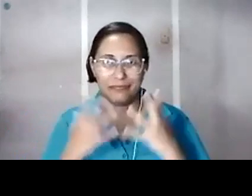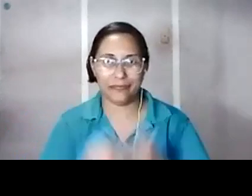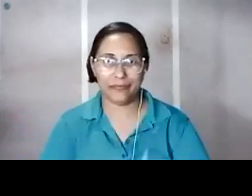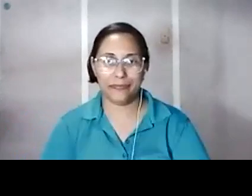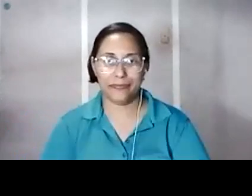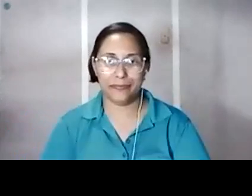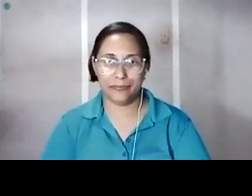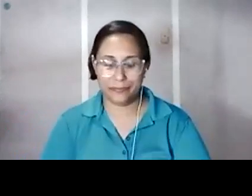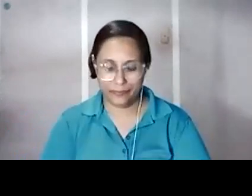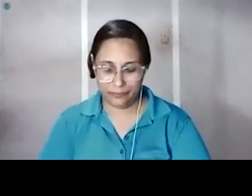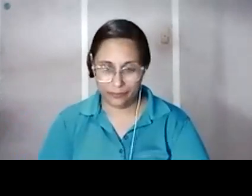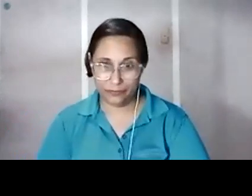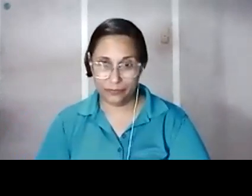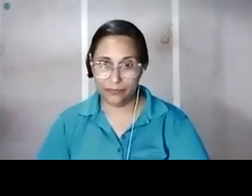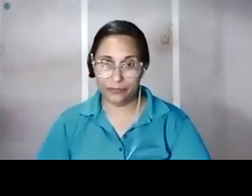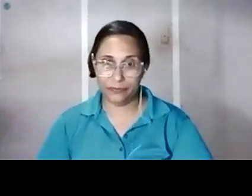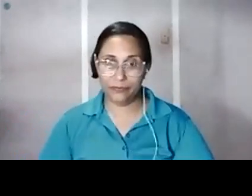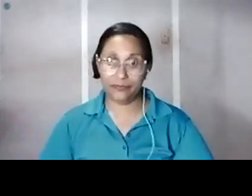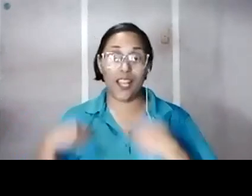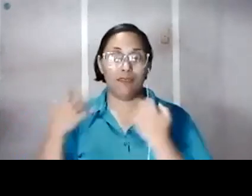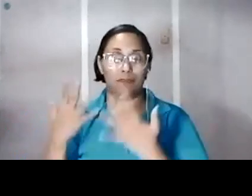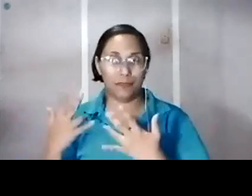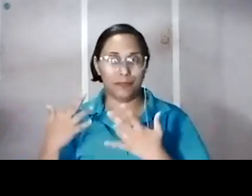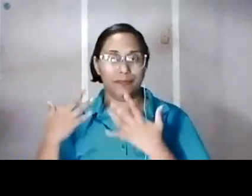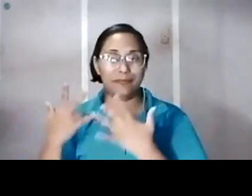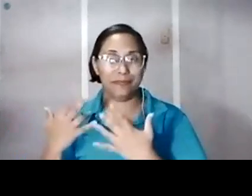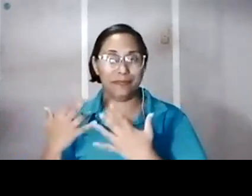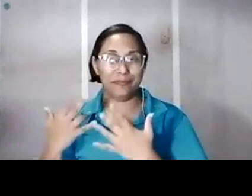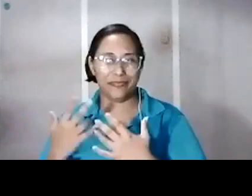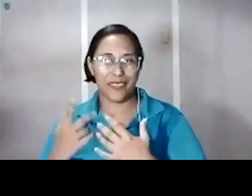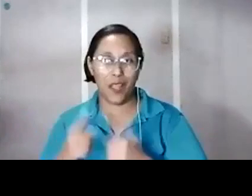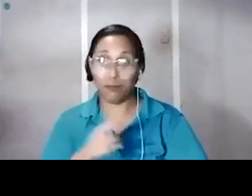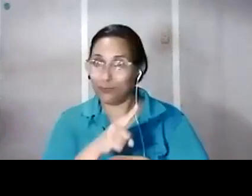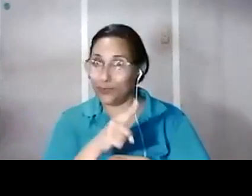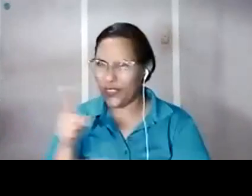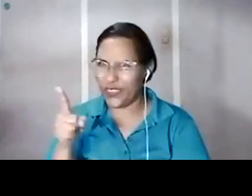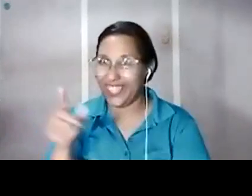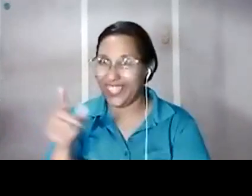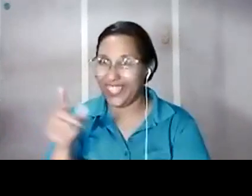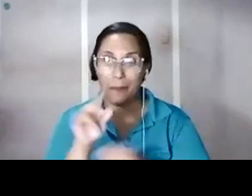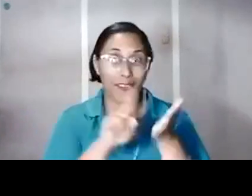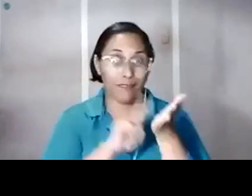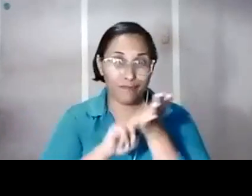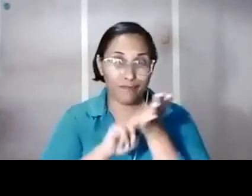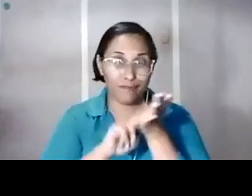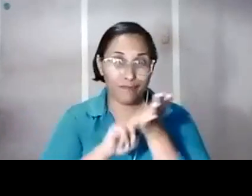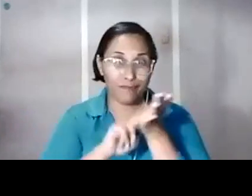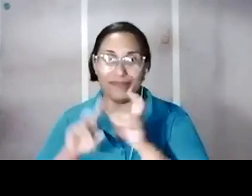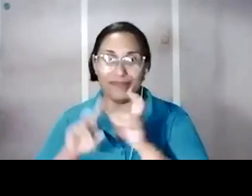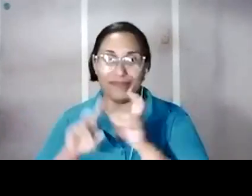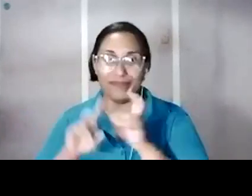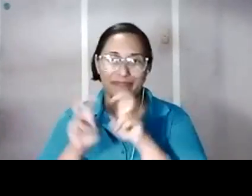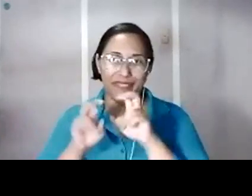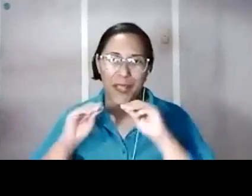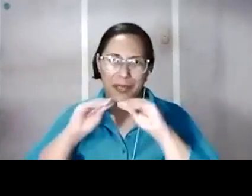Que esperen y sobre todo pónganse a investigar los carnavales. Claro que